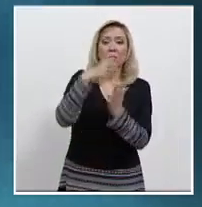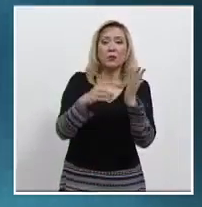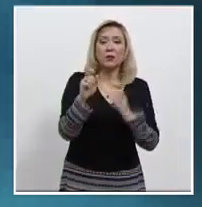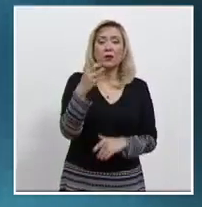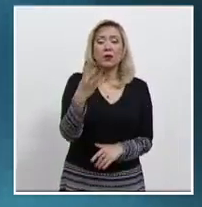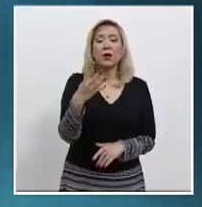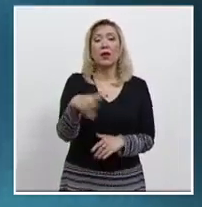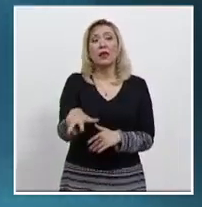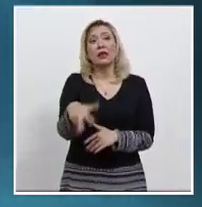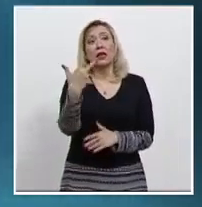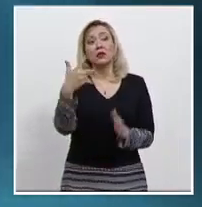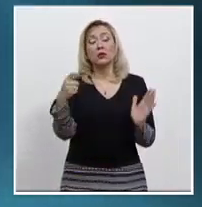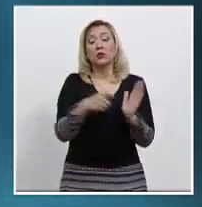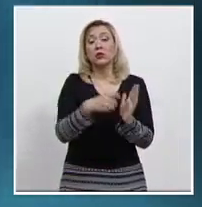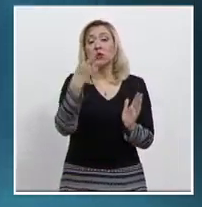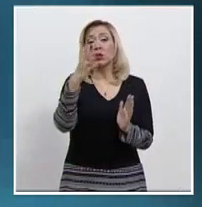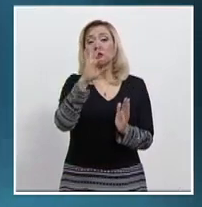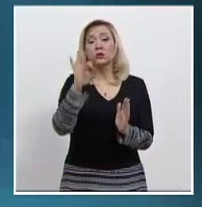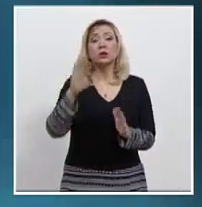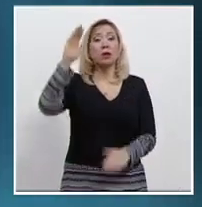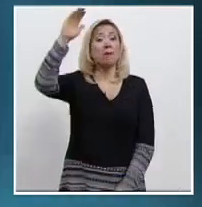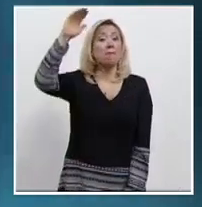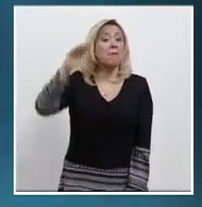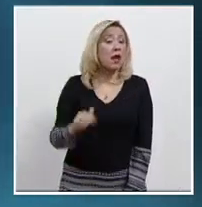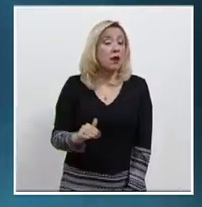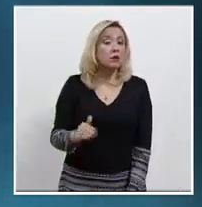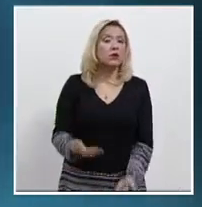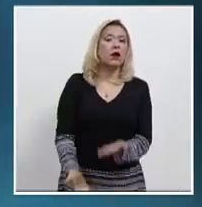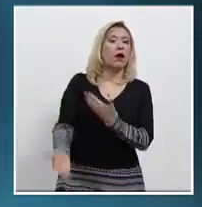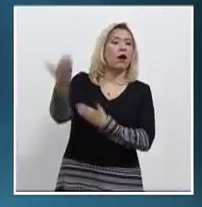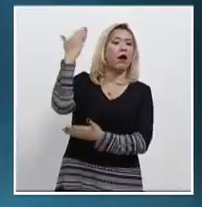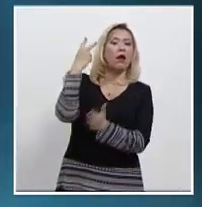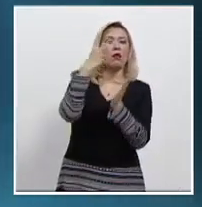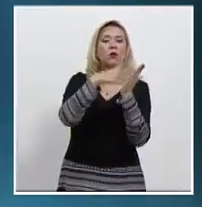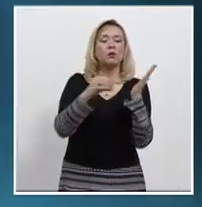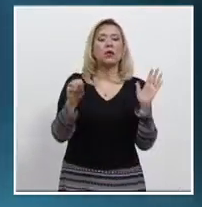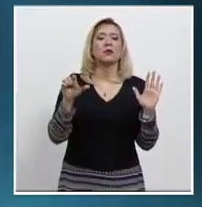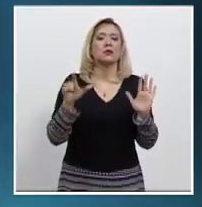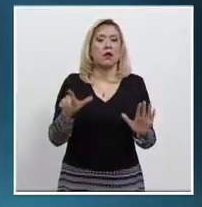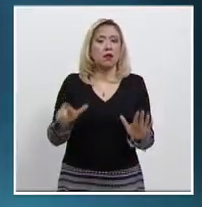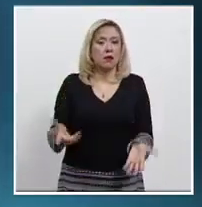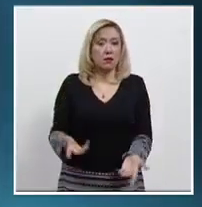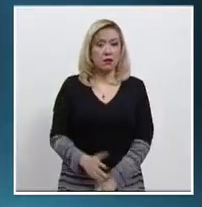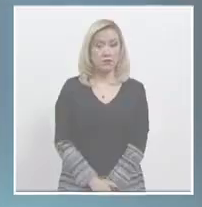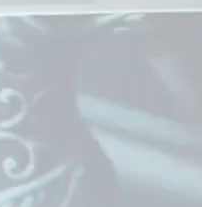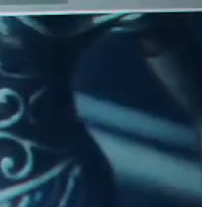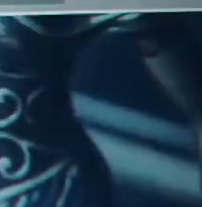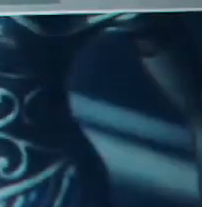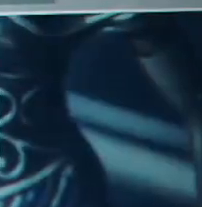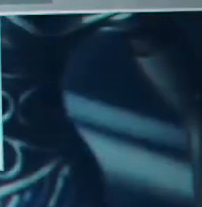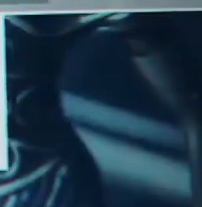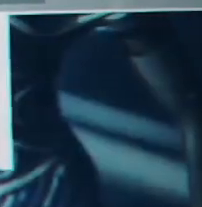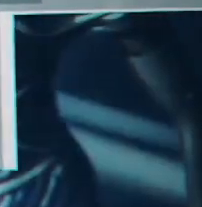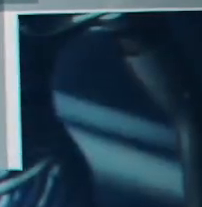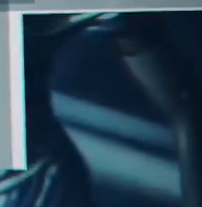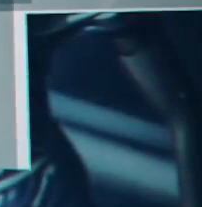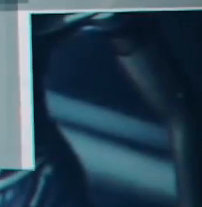son 13.4% inferiores a los recibidos en 2017.